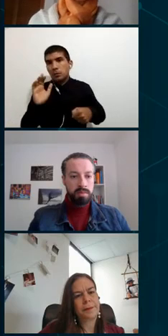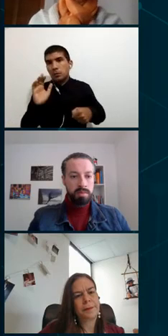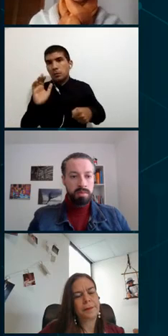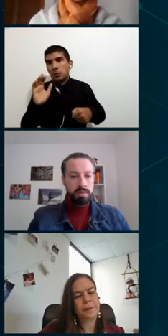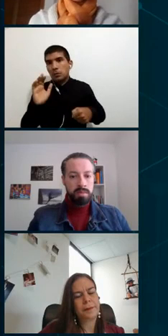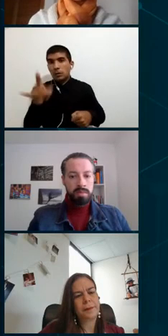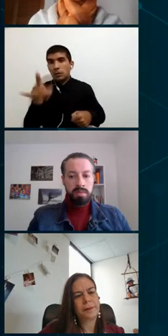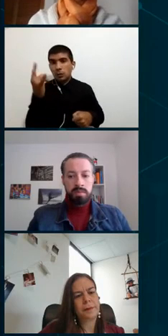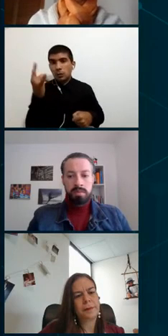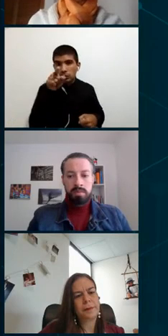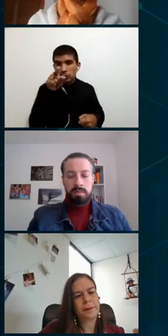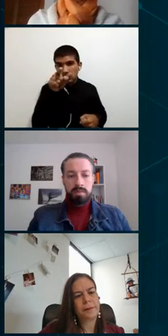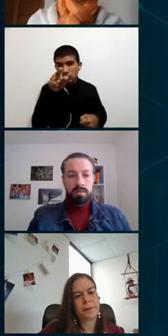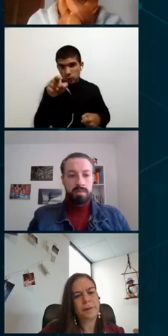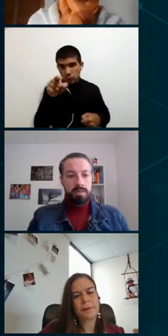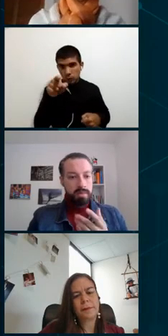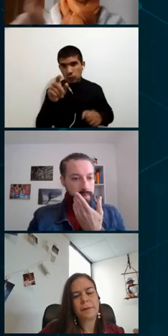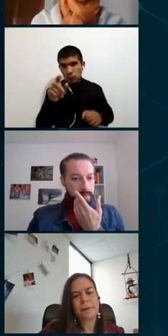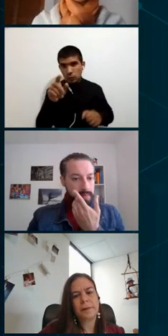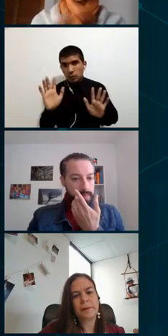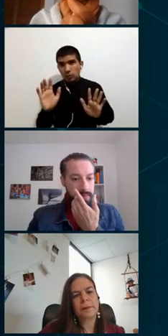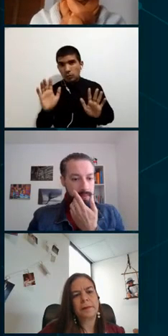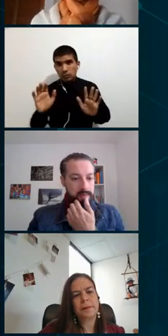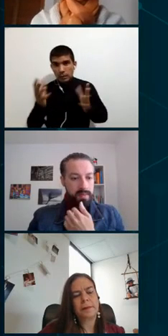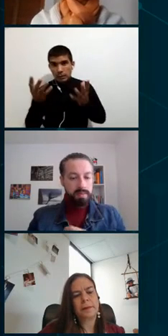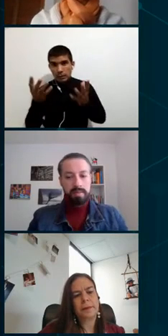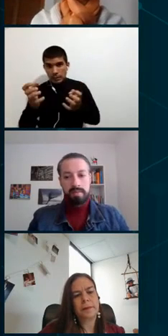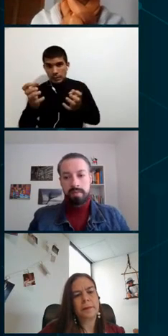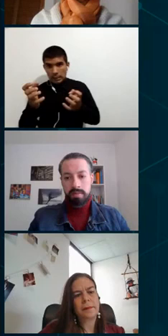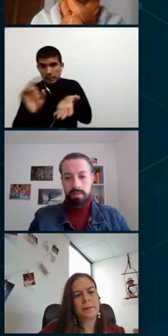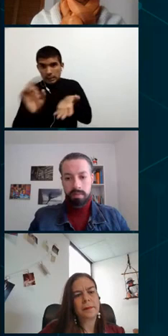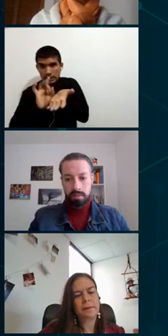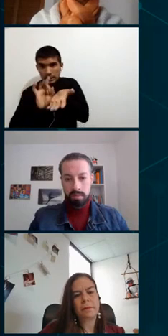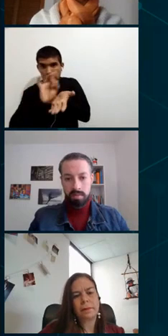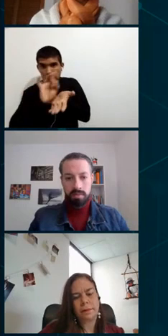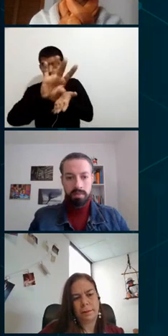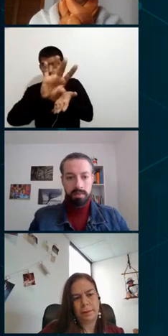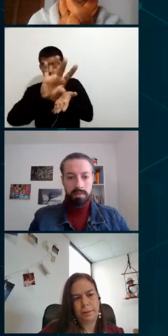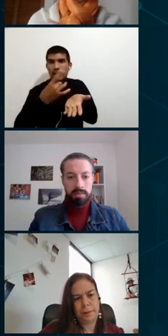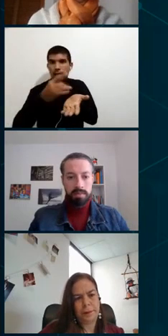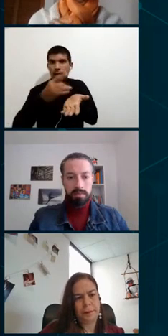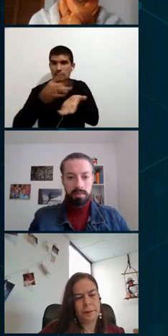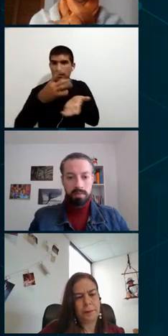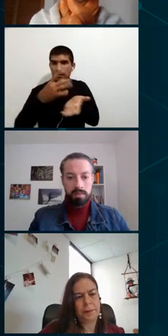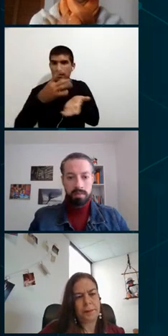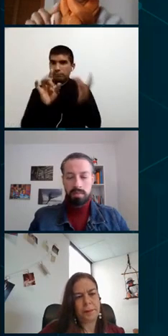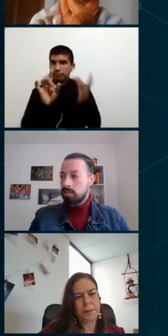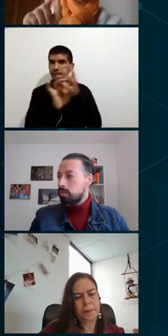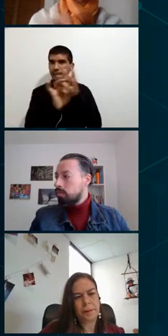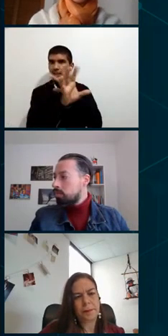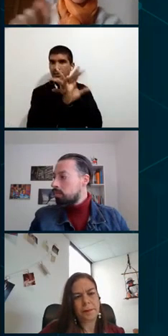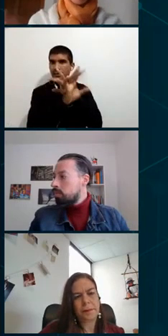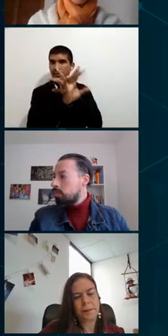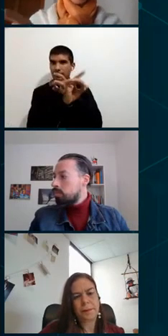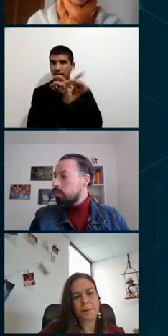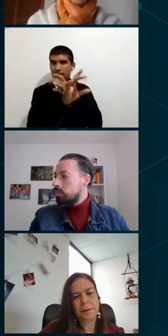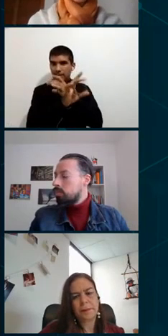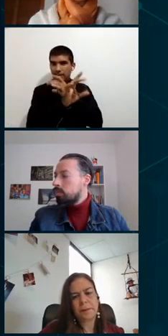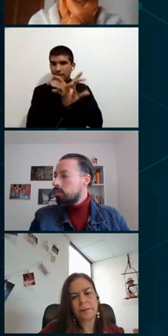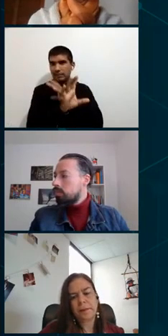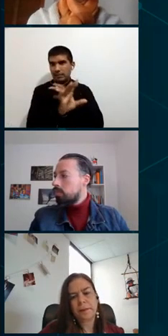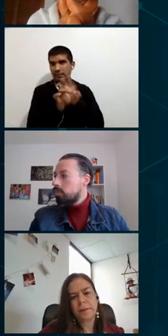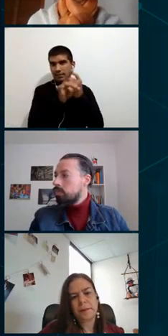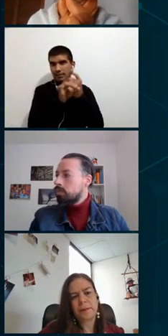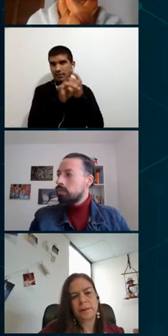a hacerlo, por favor nos escribe por chat y a través de las personas de logística, pues le escriben al chat de WhatsApp a la persona